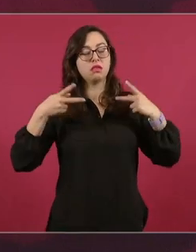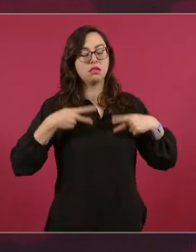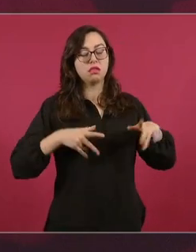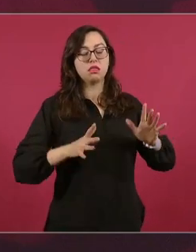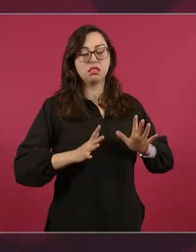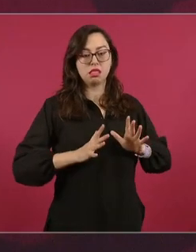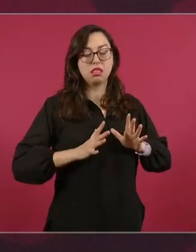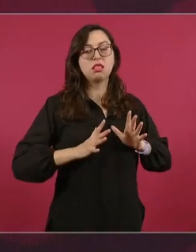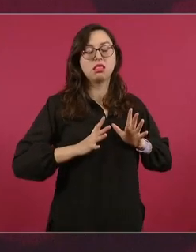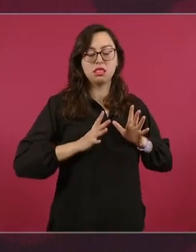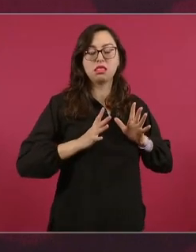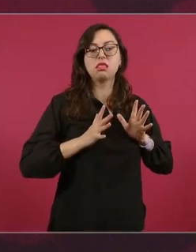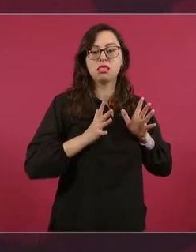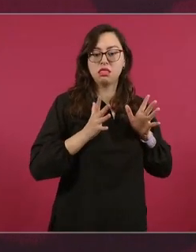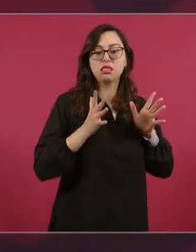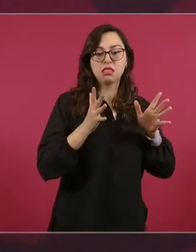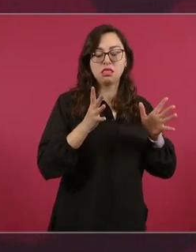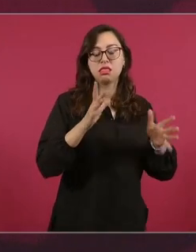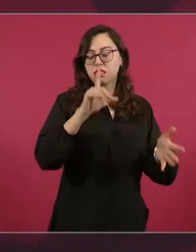influyen